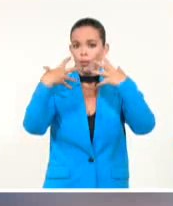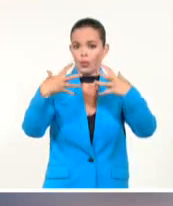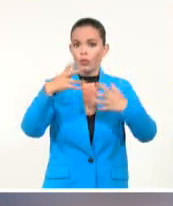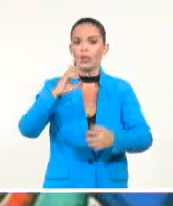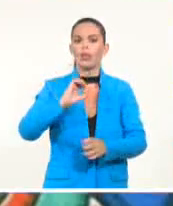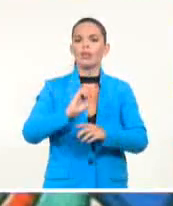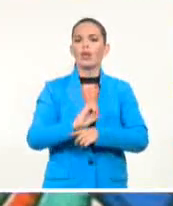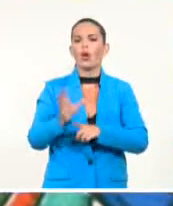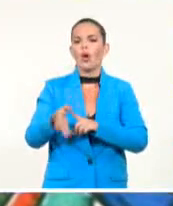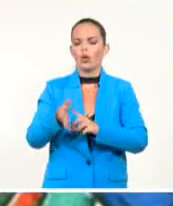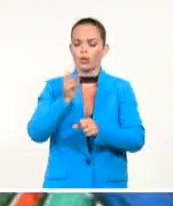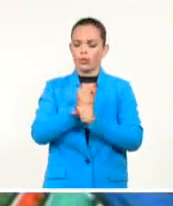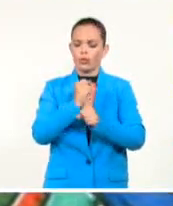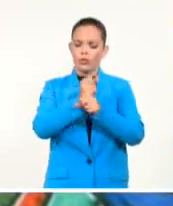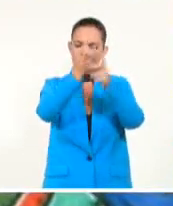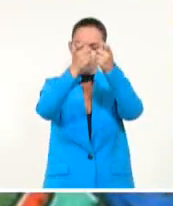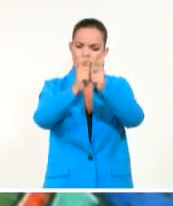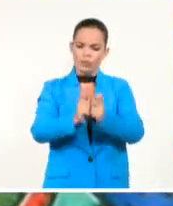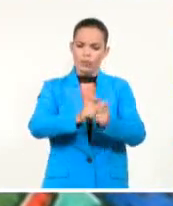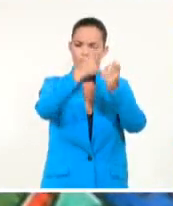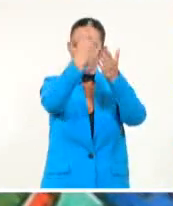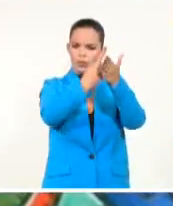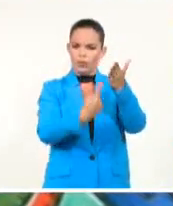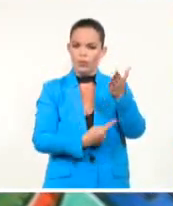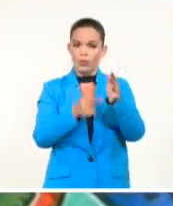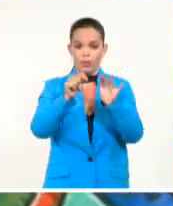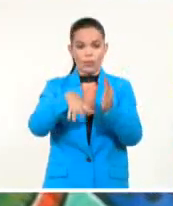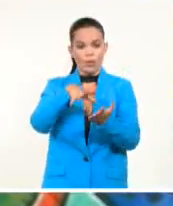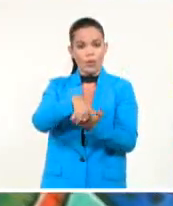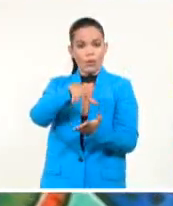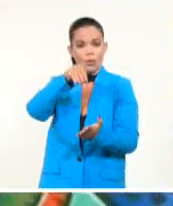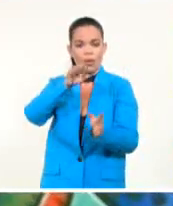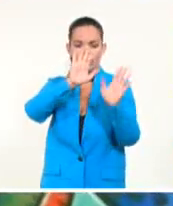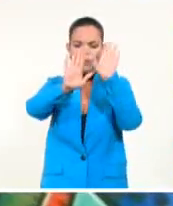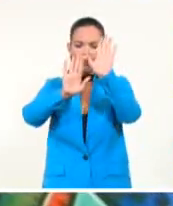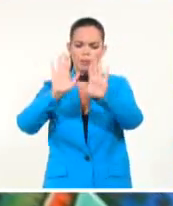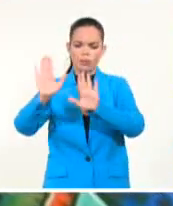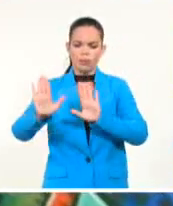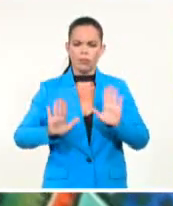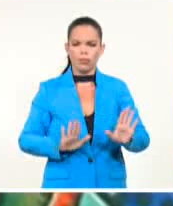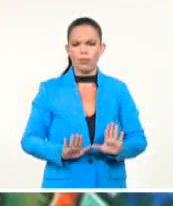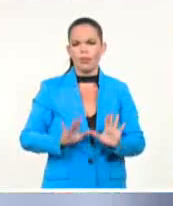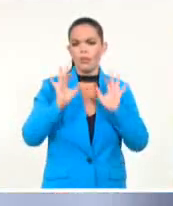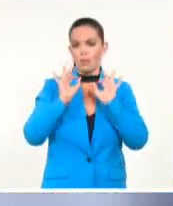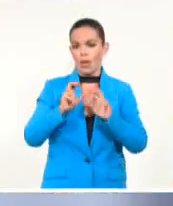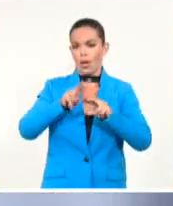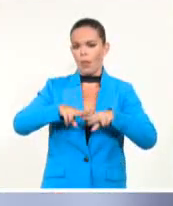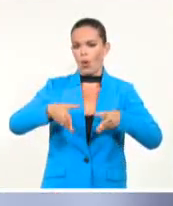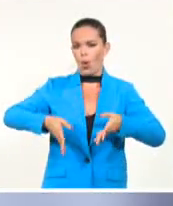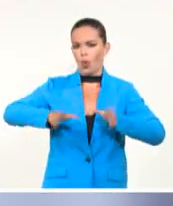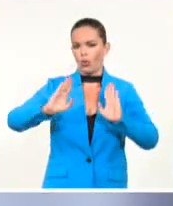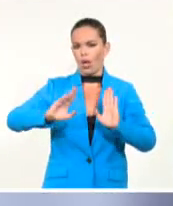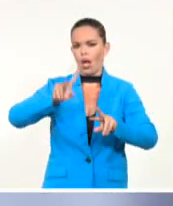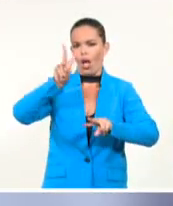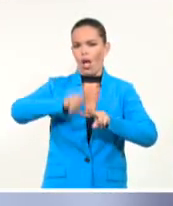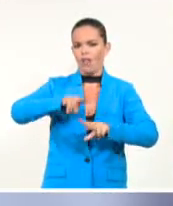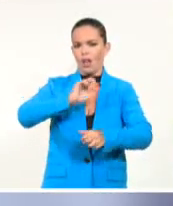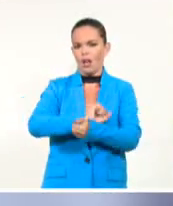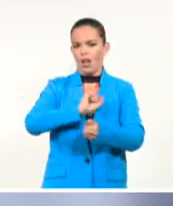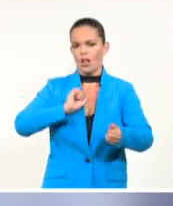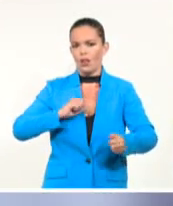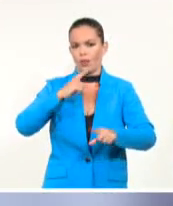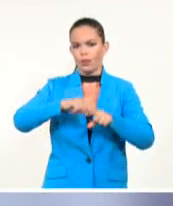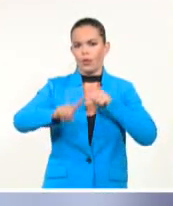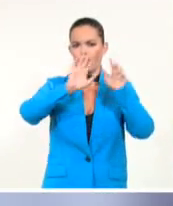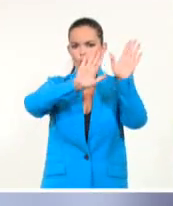el Taller Experimental de Gráfica de la Plaza de la Catedral, el mural de 71 ubicado en el Hotel Habana Libre y el Museo Nacional de Bellas